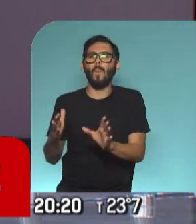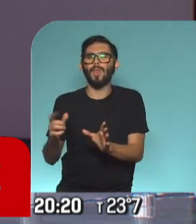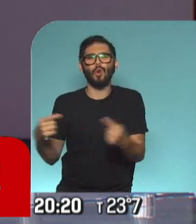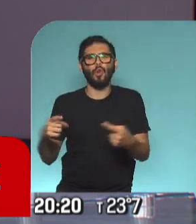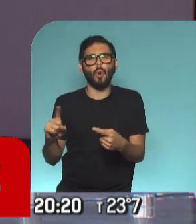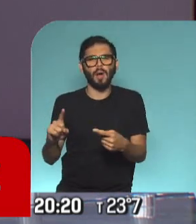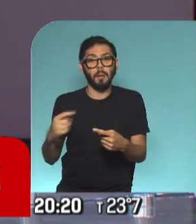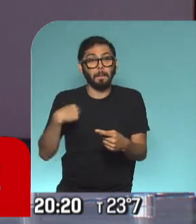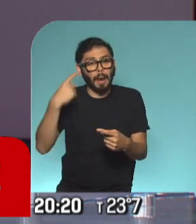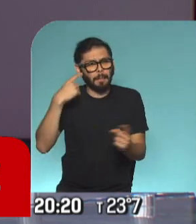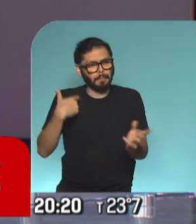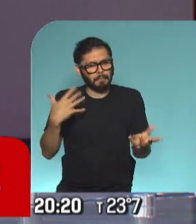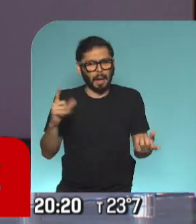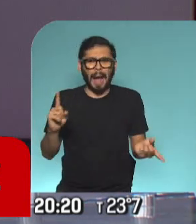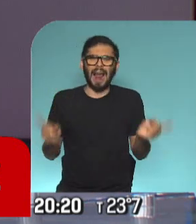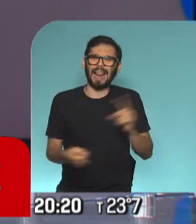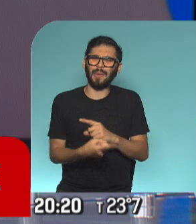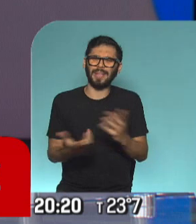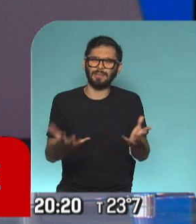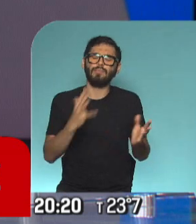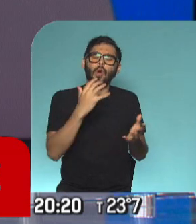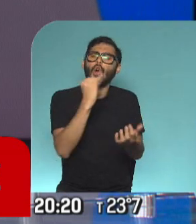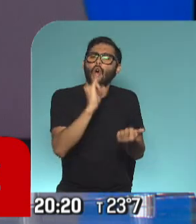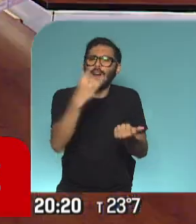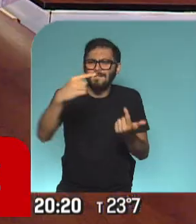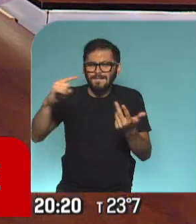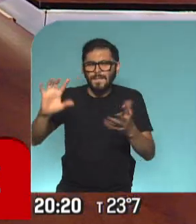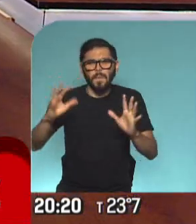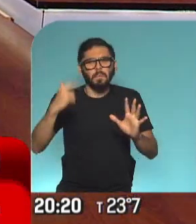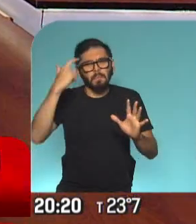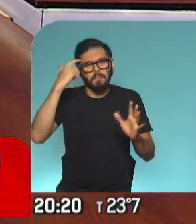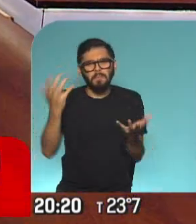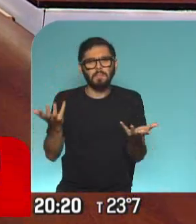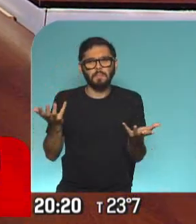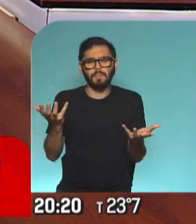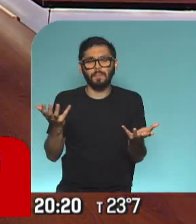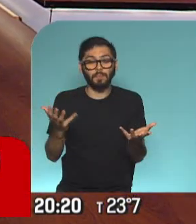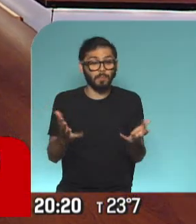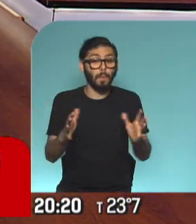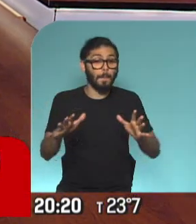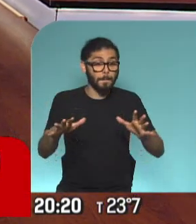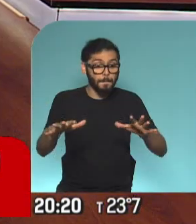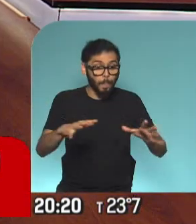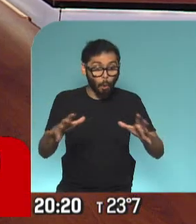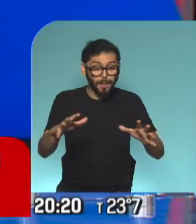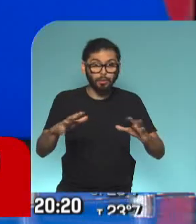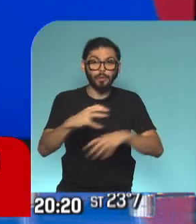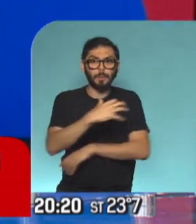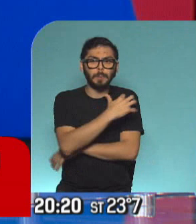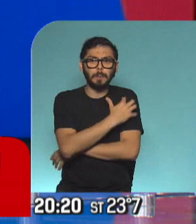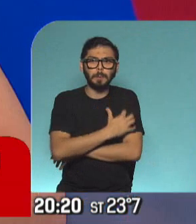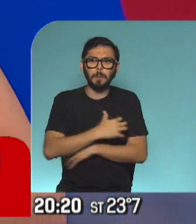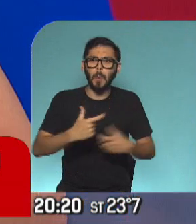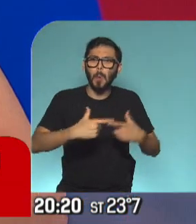¿no? Entendiendo, insisto, las distintas posturas y los argumentos de distintas posturas. Quizás sea, debido a este contexto de tanta pobreza, quizás sea el